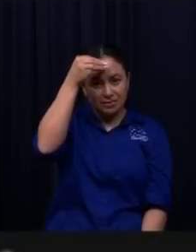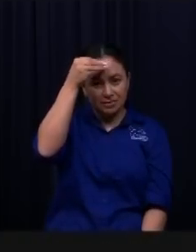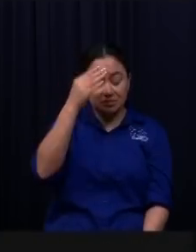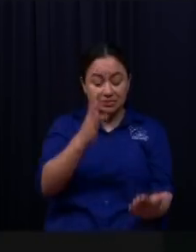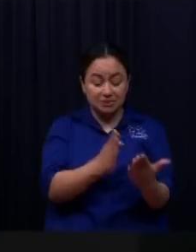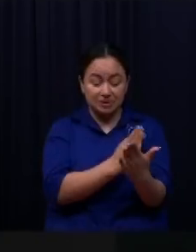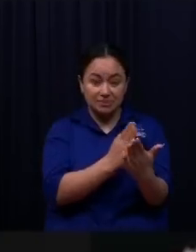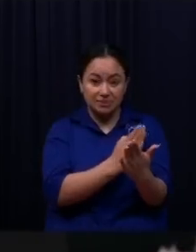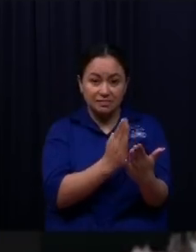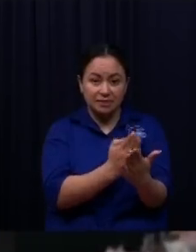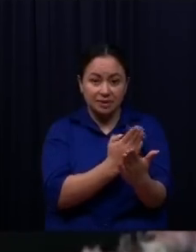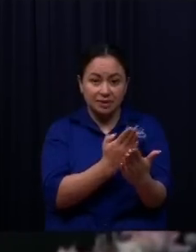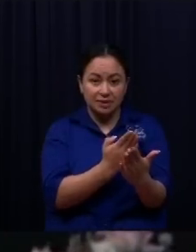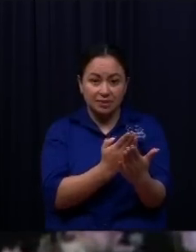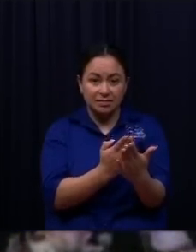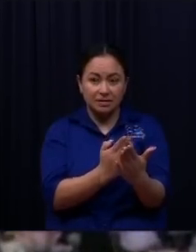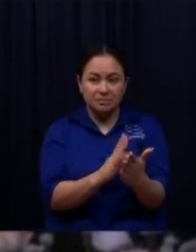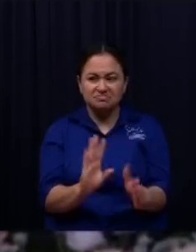¿Qué quiere decir